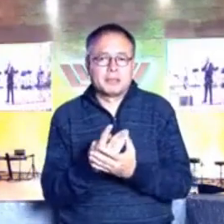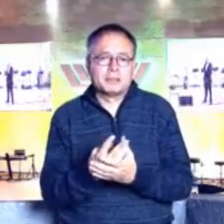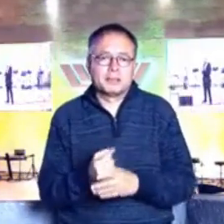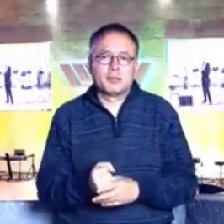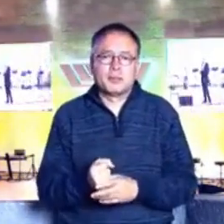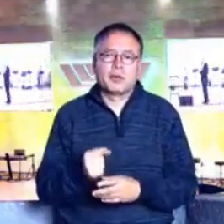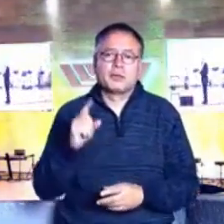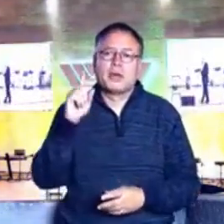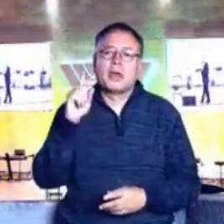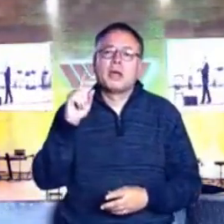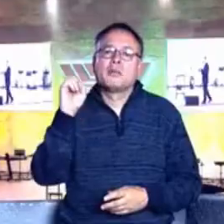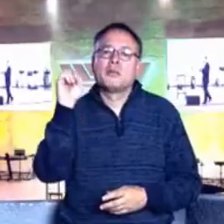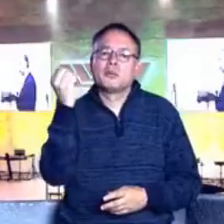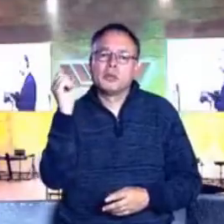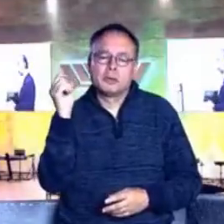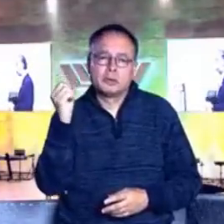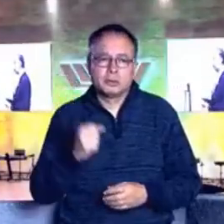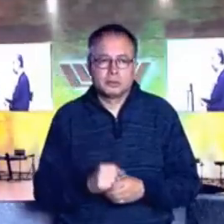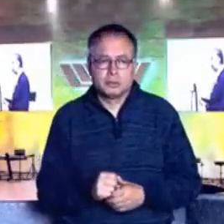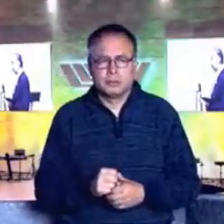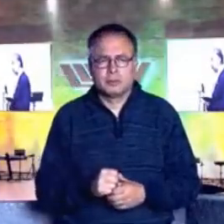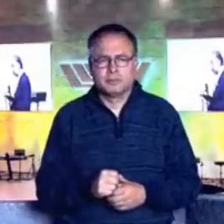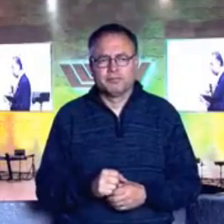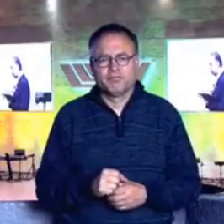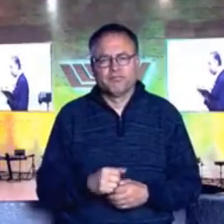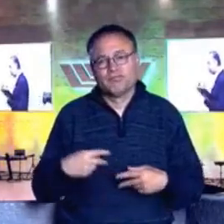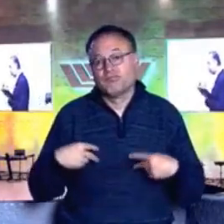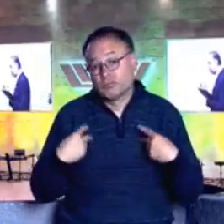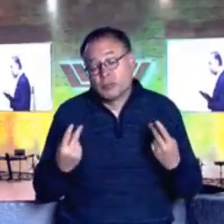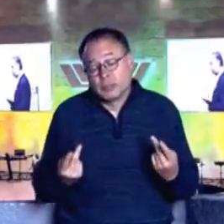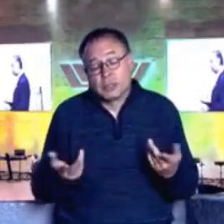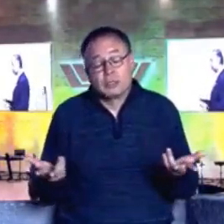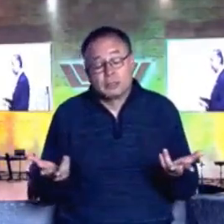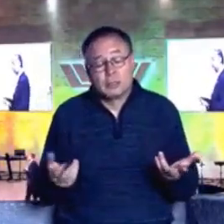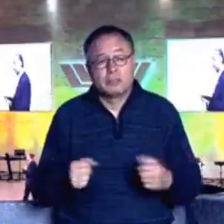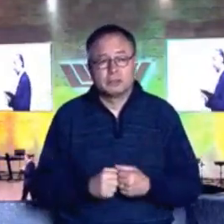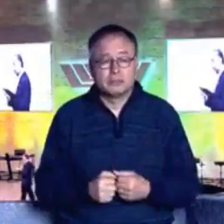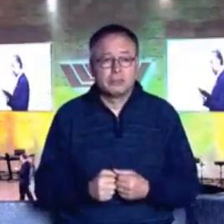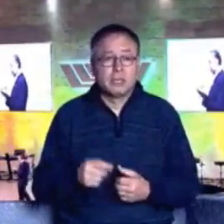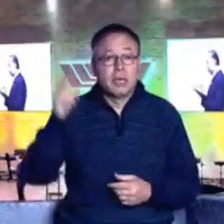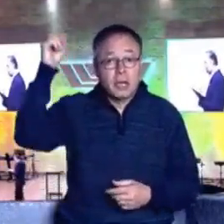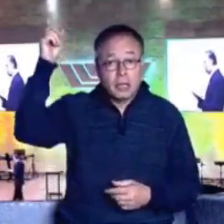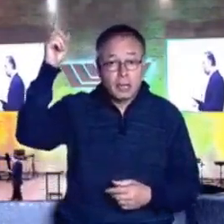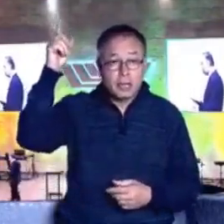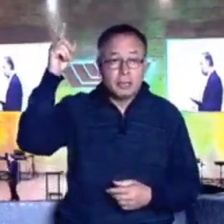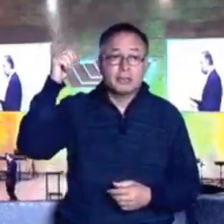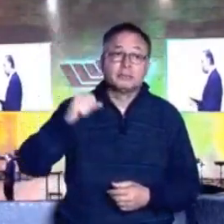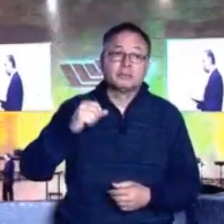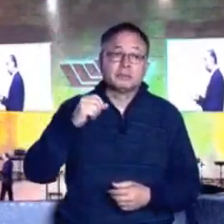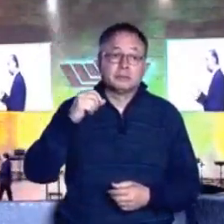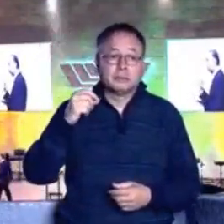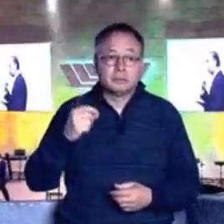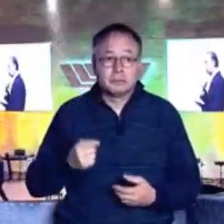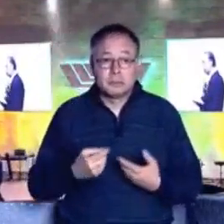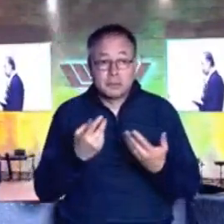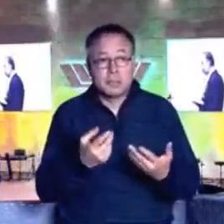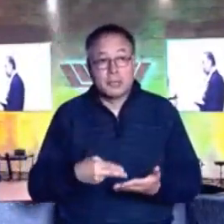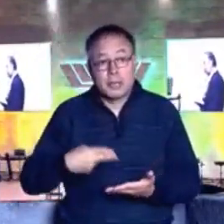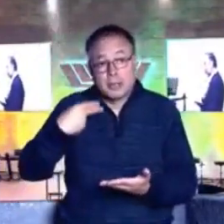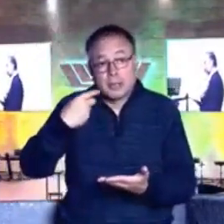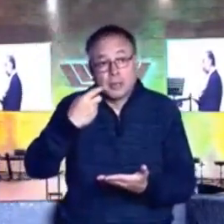levantarme Bueno te tengo una buena noticia el señor también te hace descansar en lo físico él suple tus